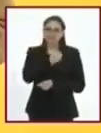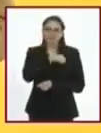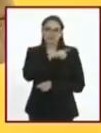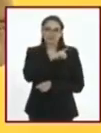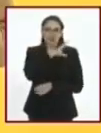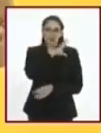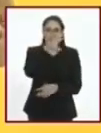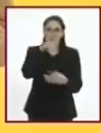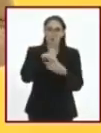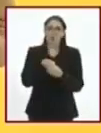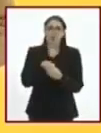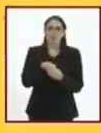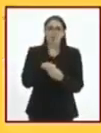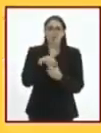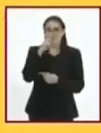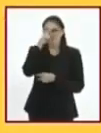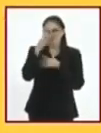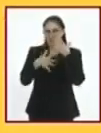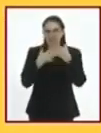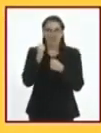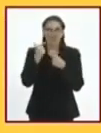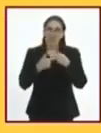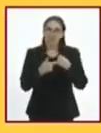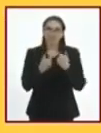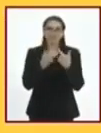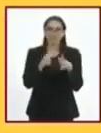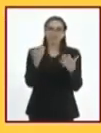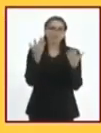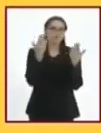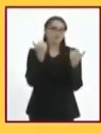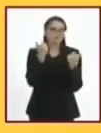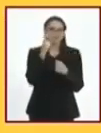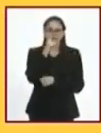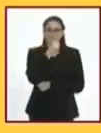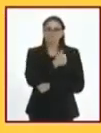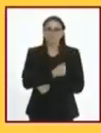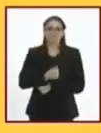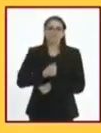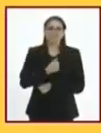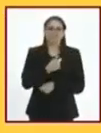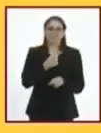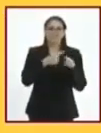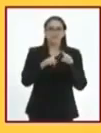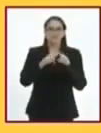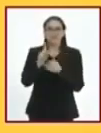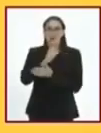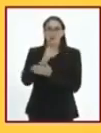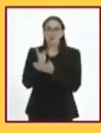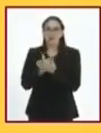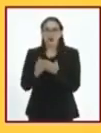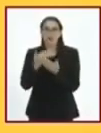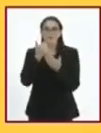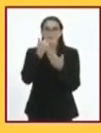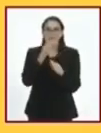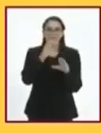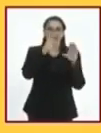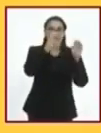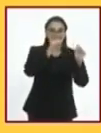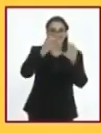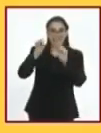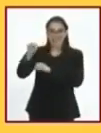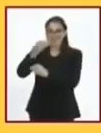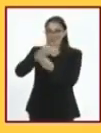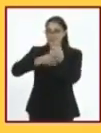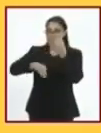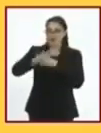una vida libre de violencia. Desafortunadamente, los programas sociales que se han implementado no han logrado abatir la pobreza